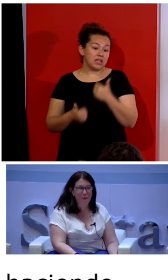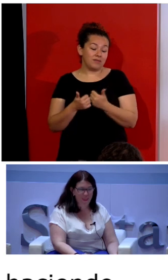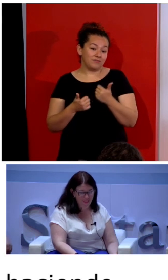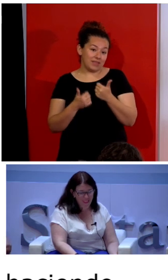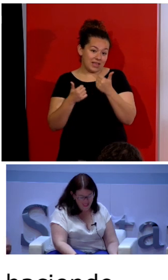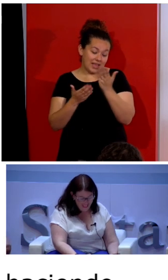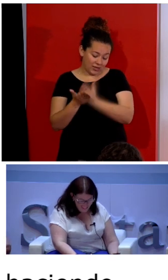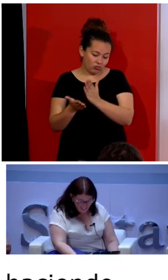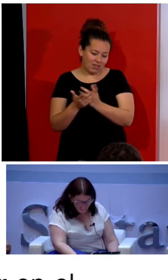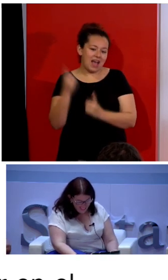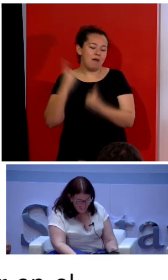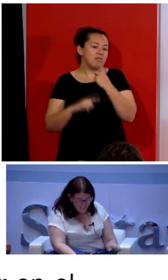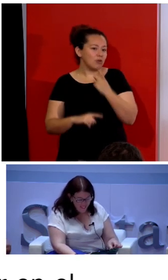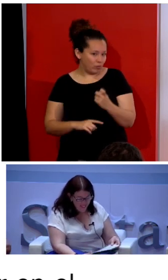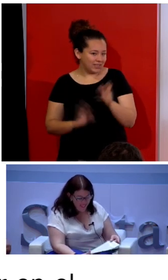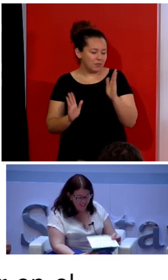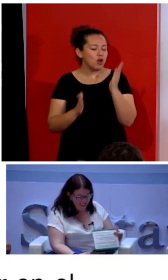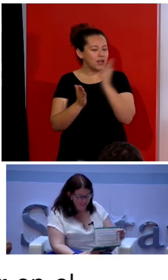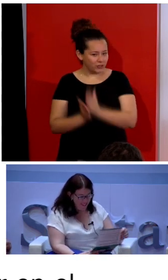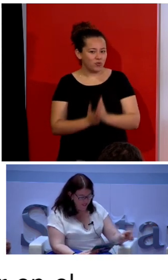costaba, pero estudiaba.